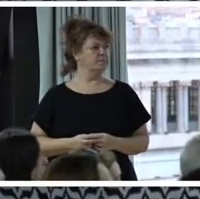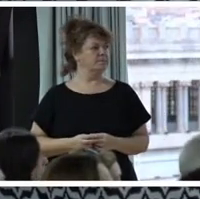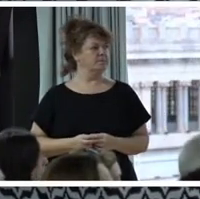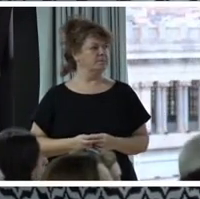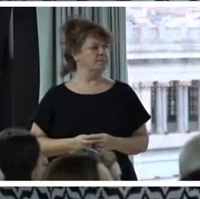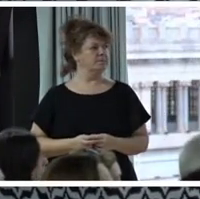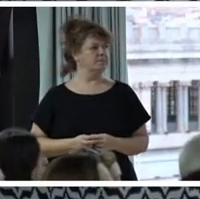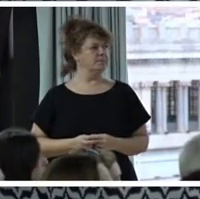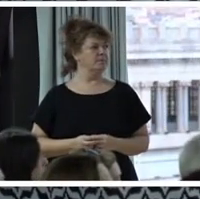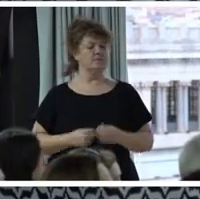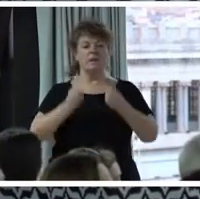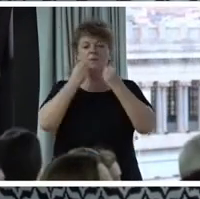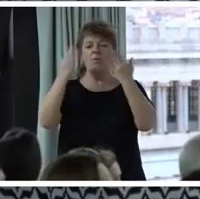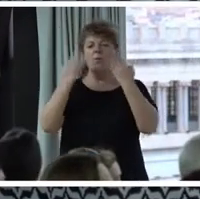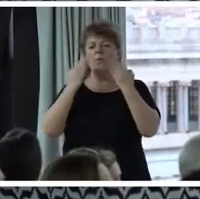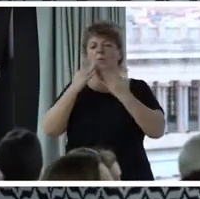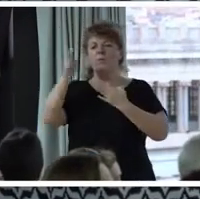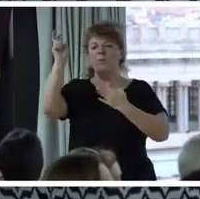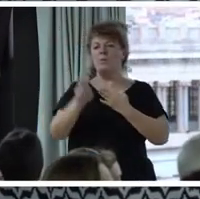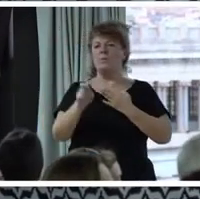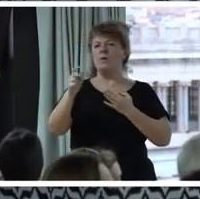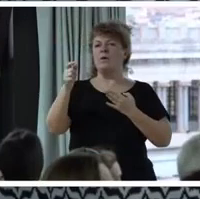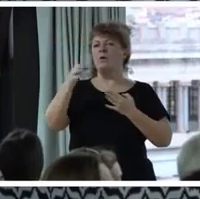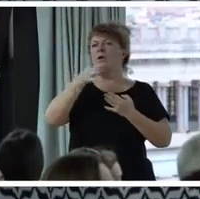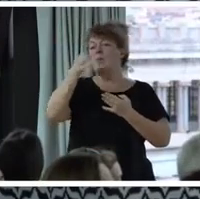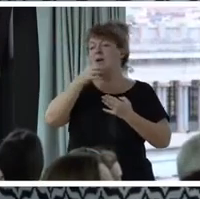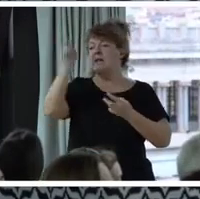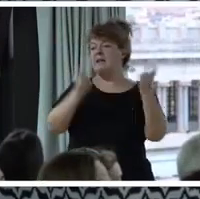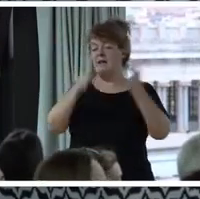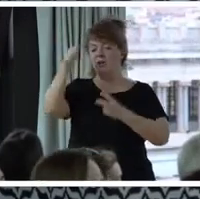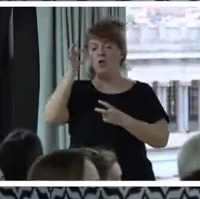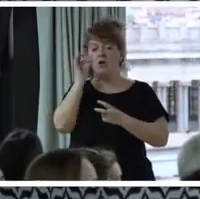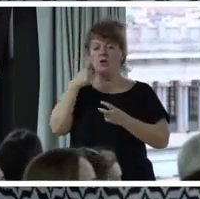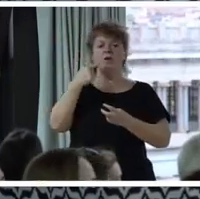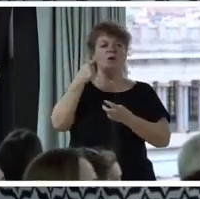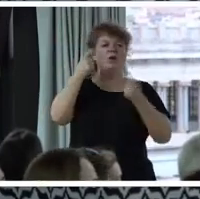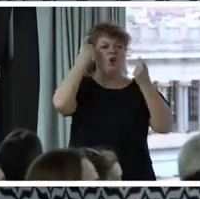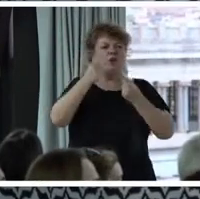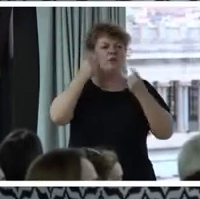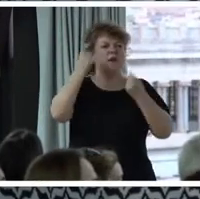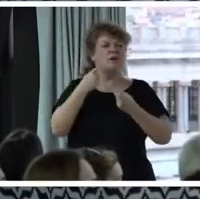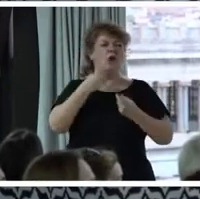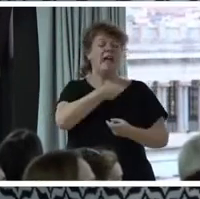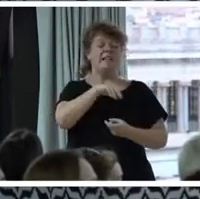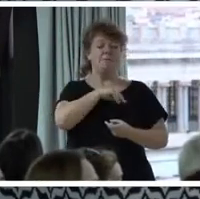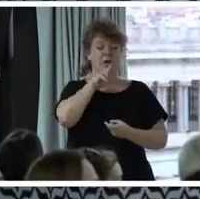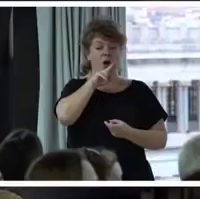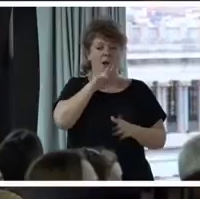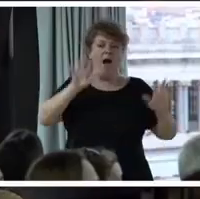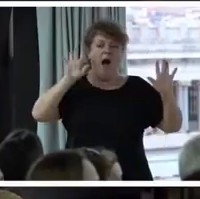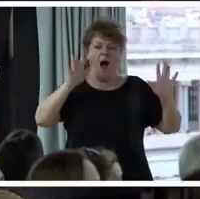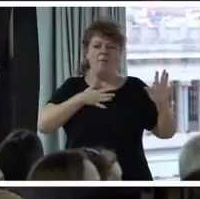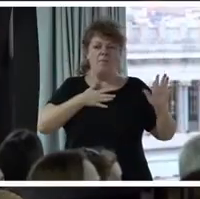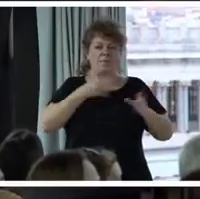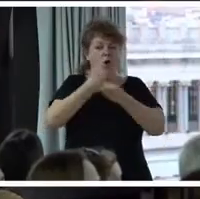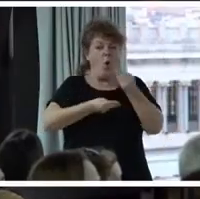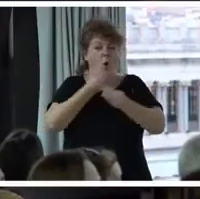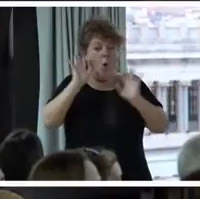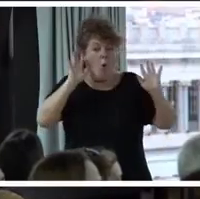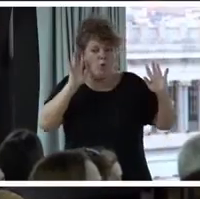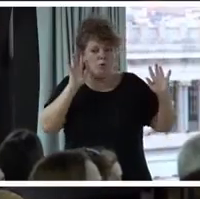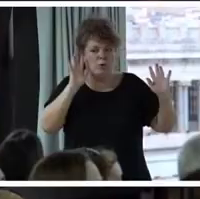bienvenida muchas gracias buenas tardes a todas y todos y esta hacer mi intervención en español Aunque mi uso